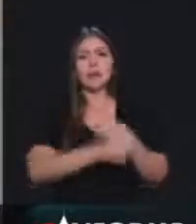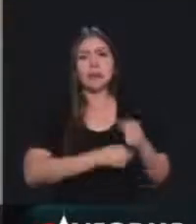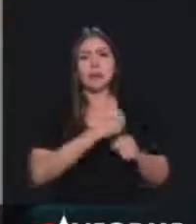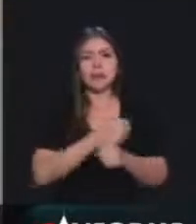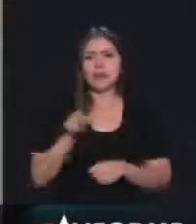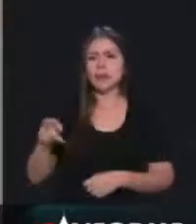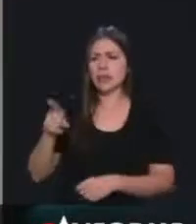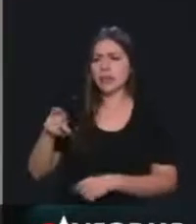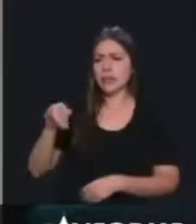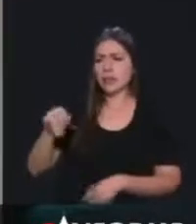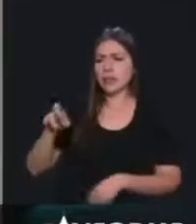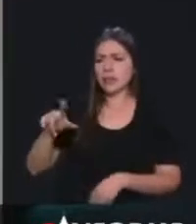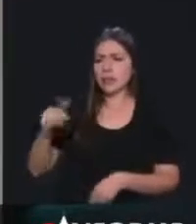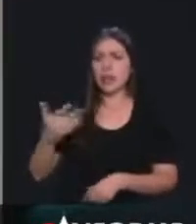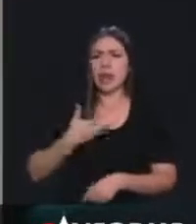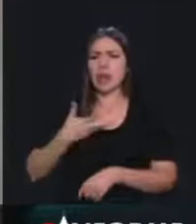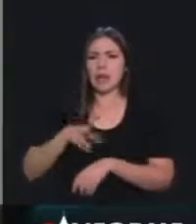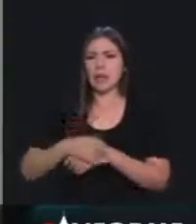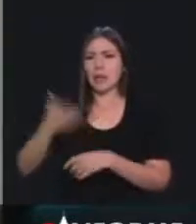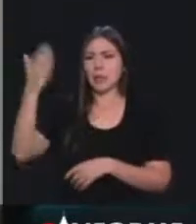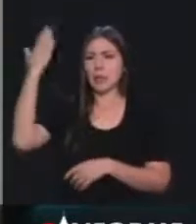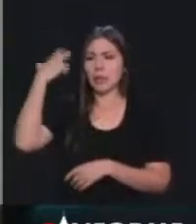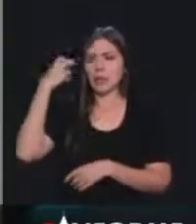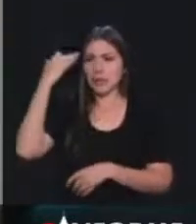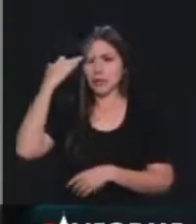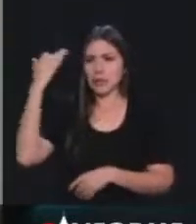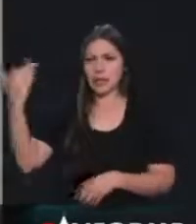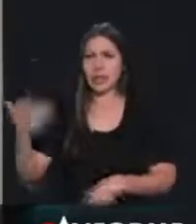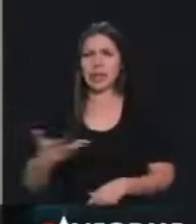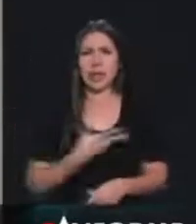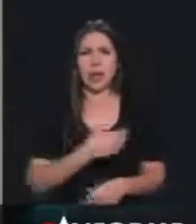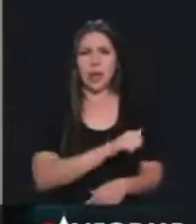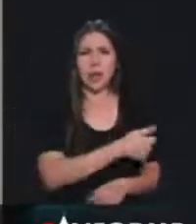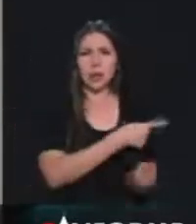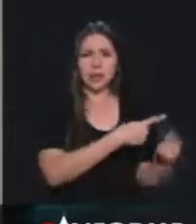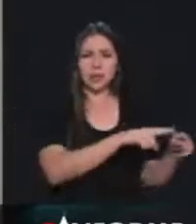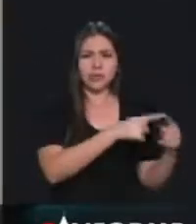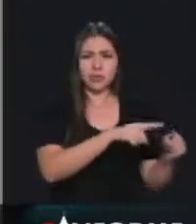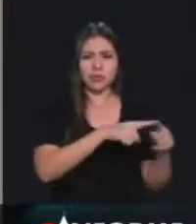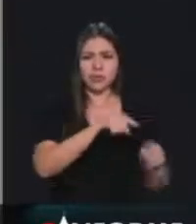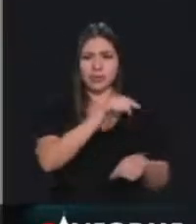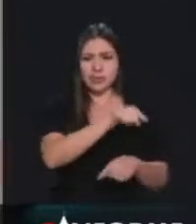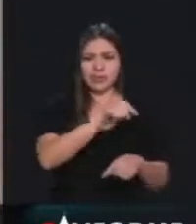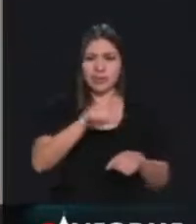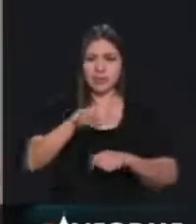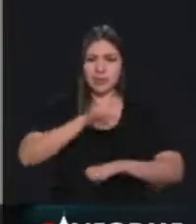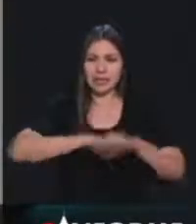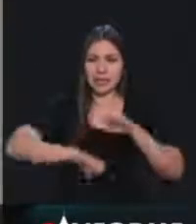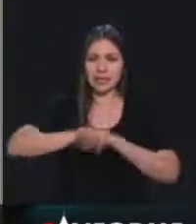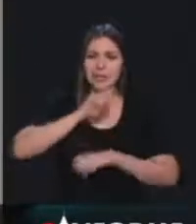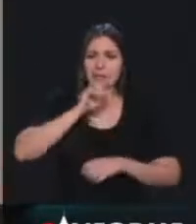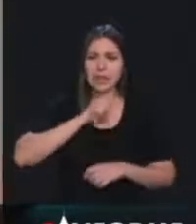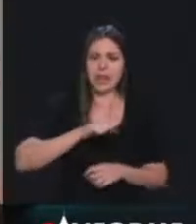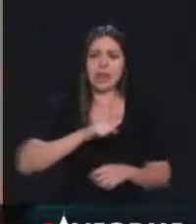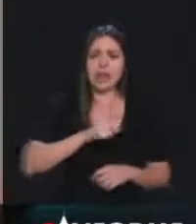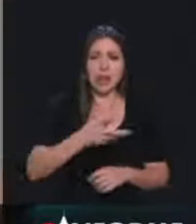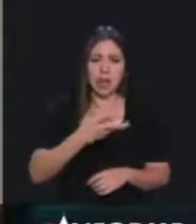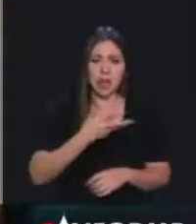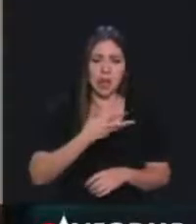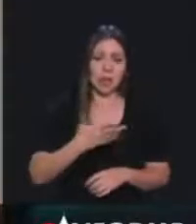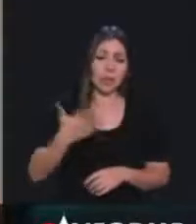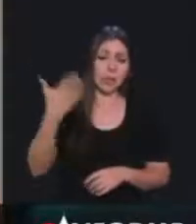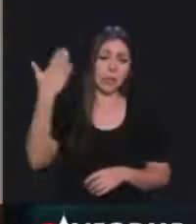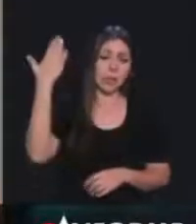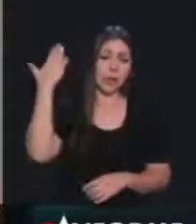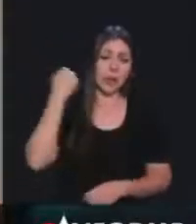ahí de aquellas épocas, ¿no? Y varios de los que hoy están con autoabastecimiento tuvieron en